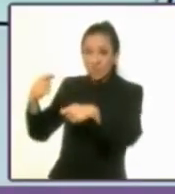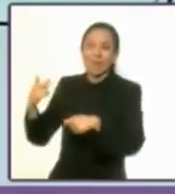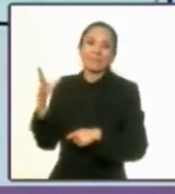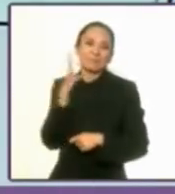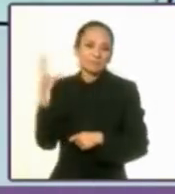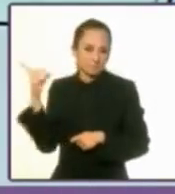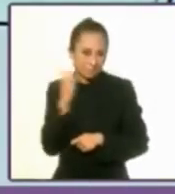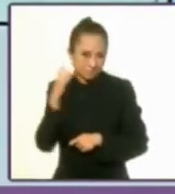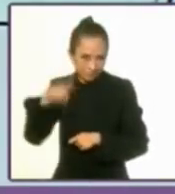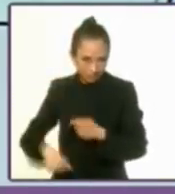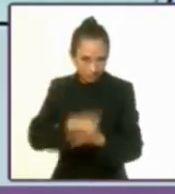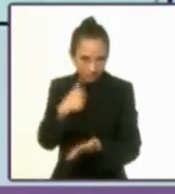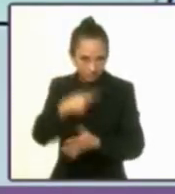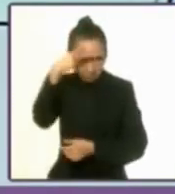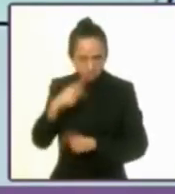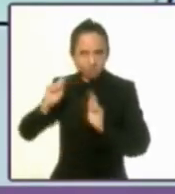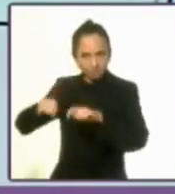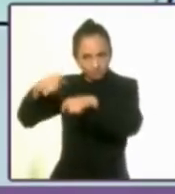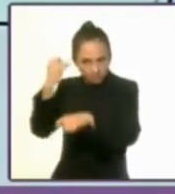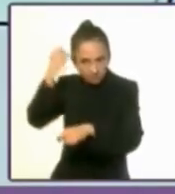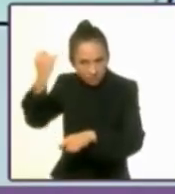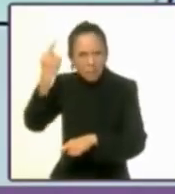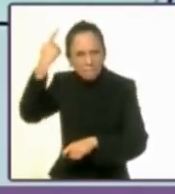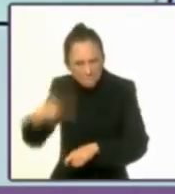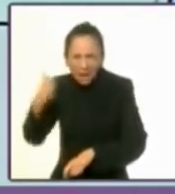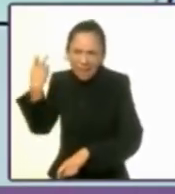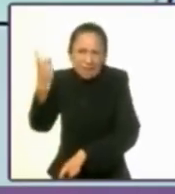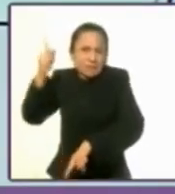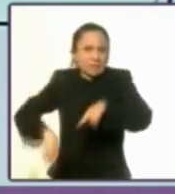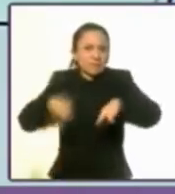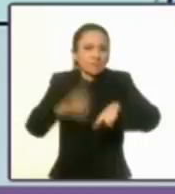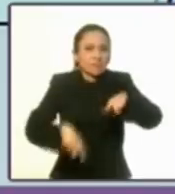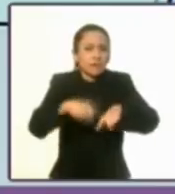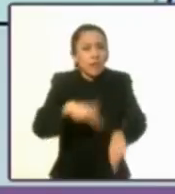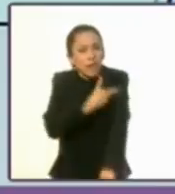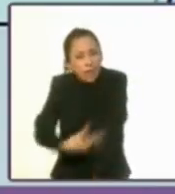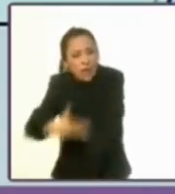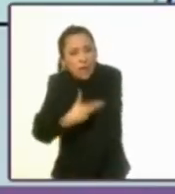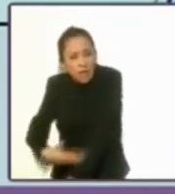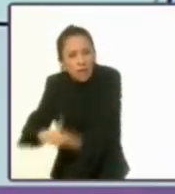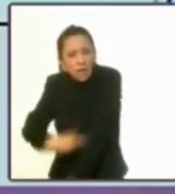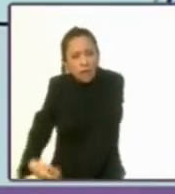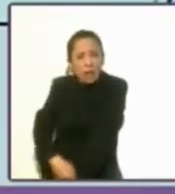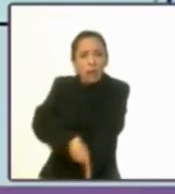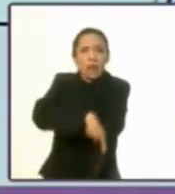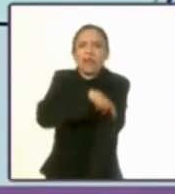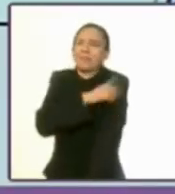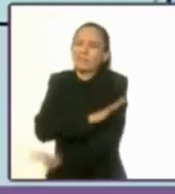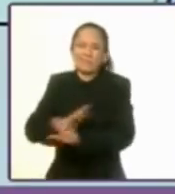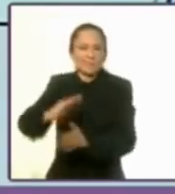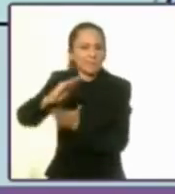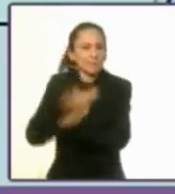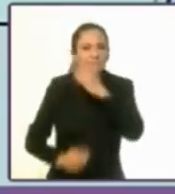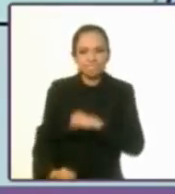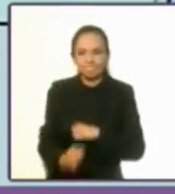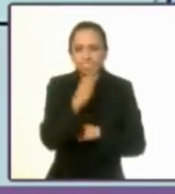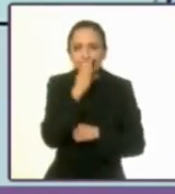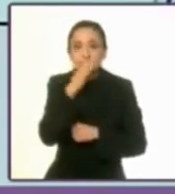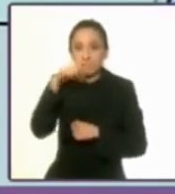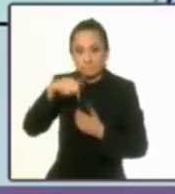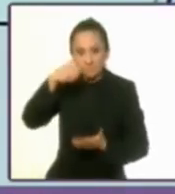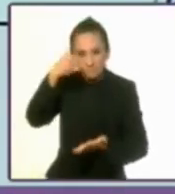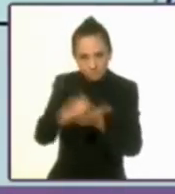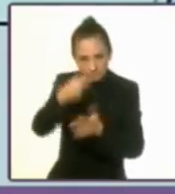iniciativa para la de regulación y para disminuir los trámites y potenciar el empleo en la ciudad de mexico y de la misma manera